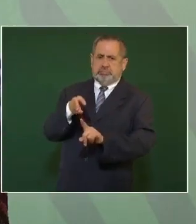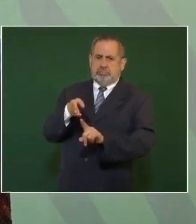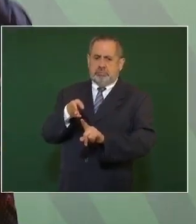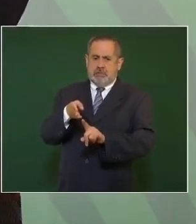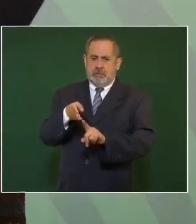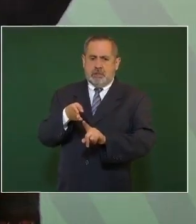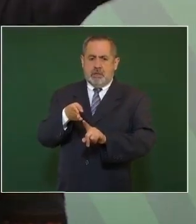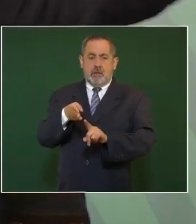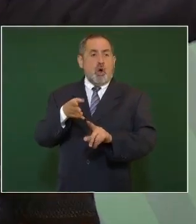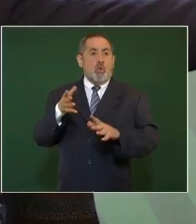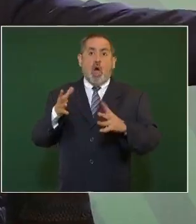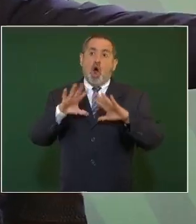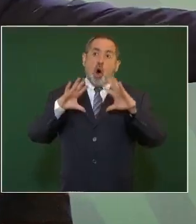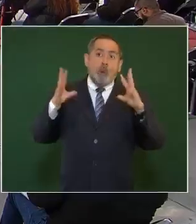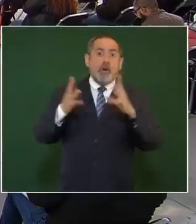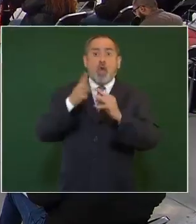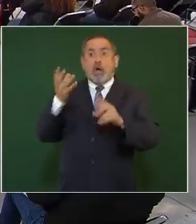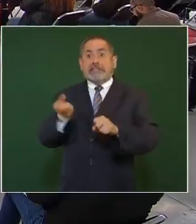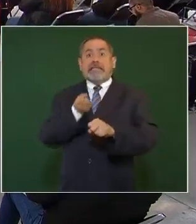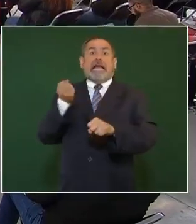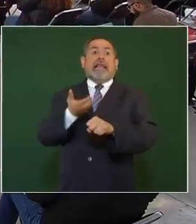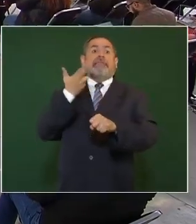pero no es una secretaría